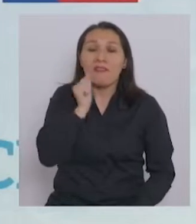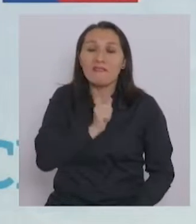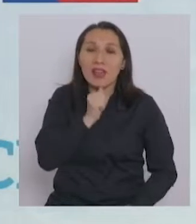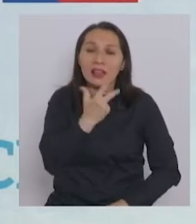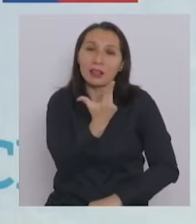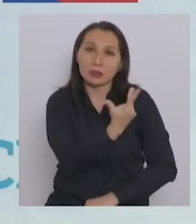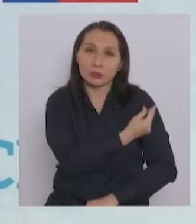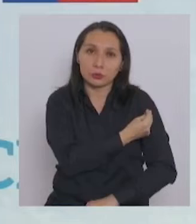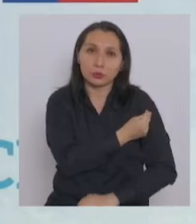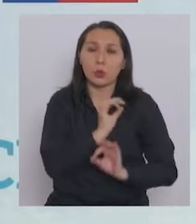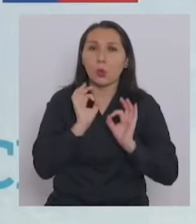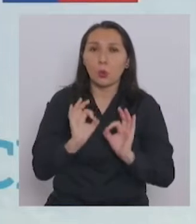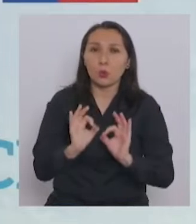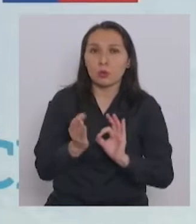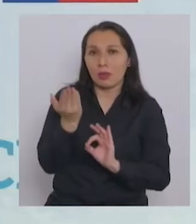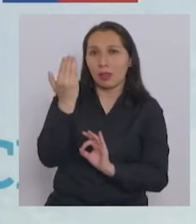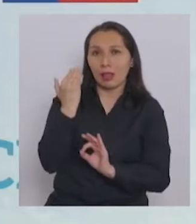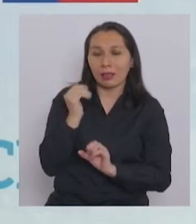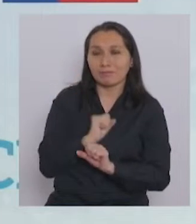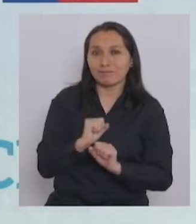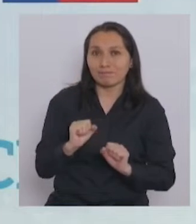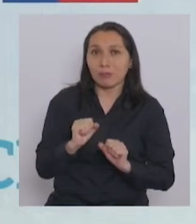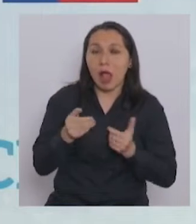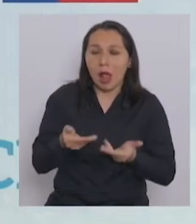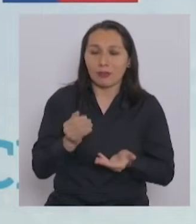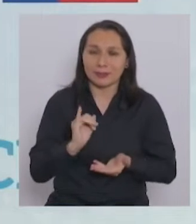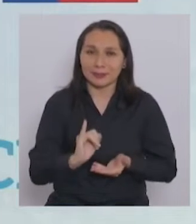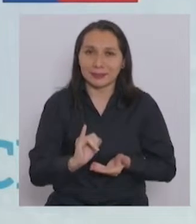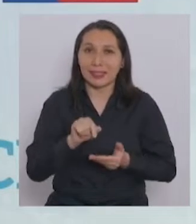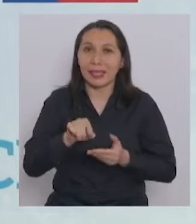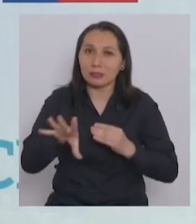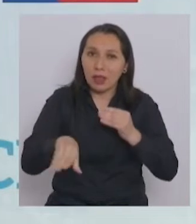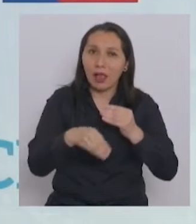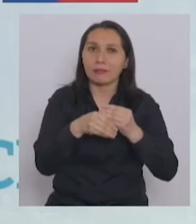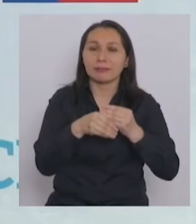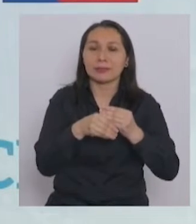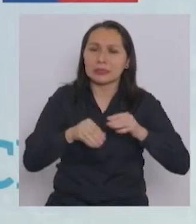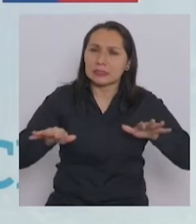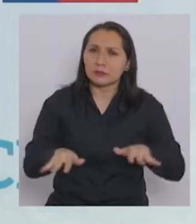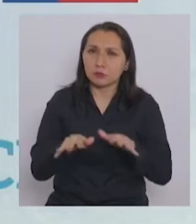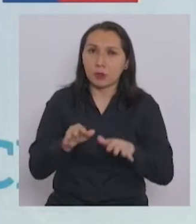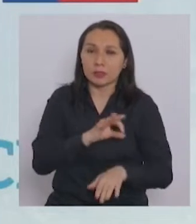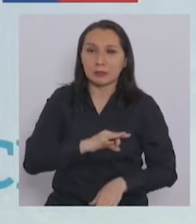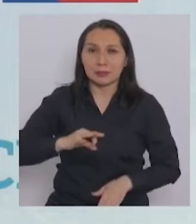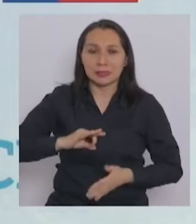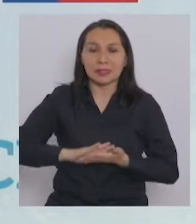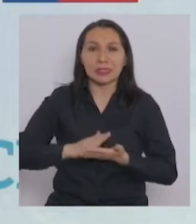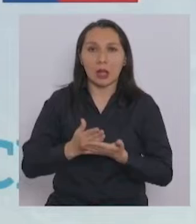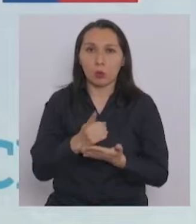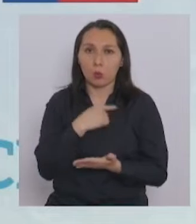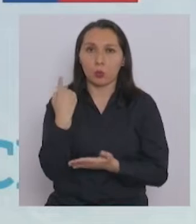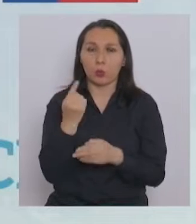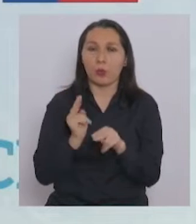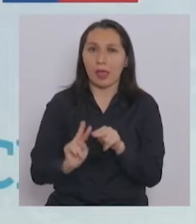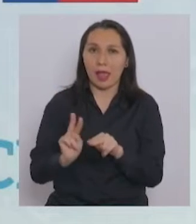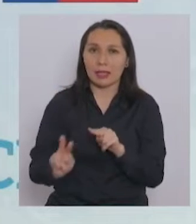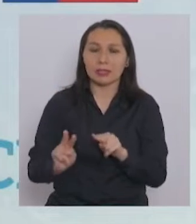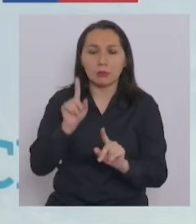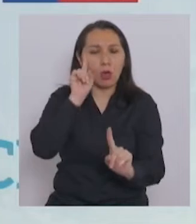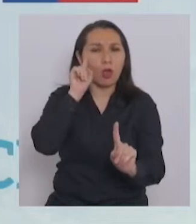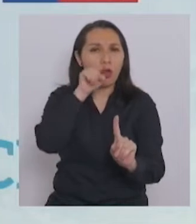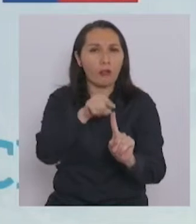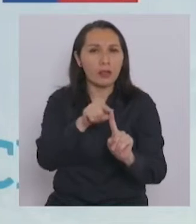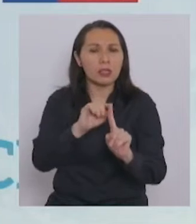sus dosis en el momento adecuado. Esto es parte de los esfuerzos que como Ministerio de Salud estamos realizando con el objetivo